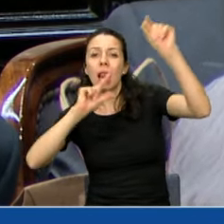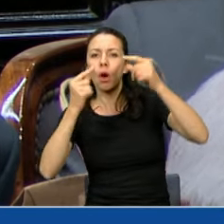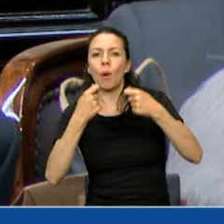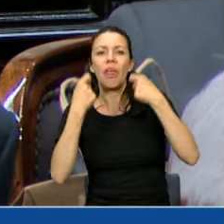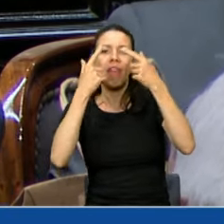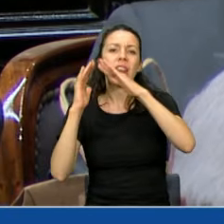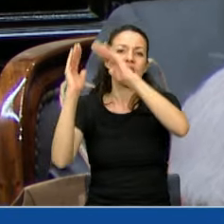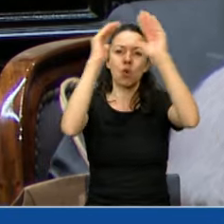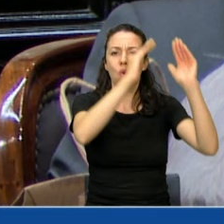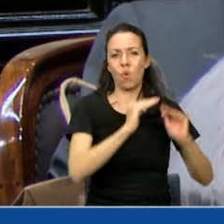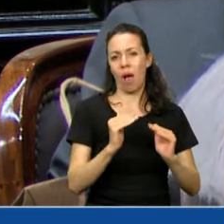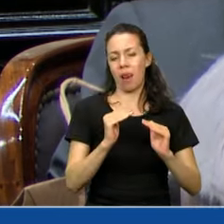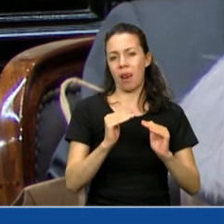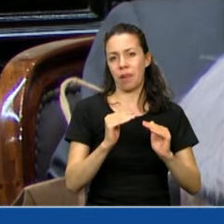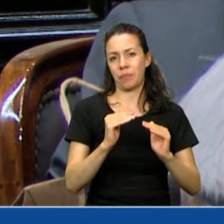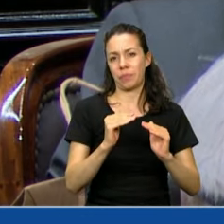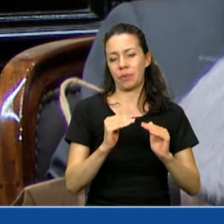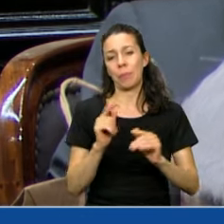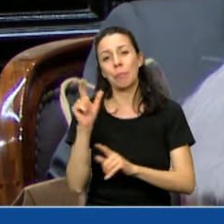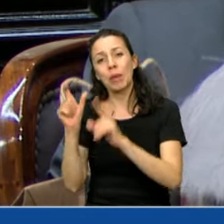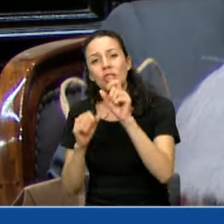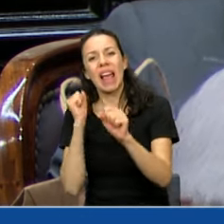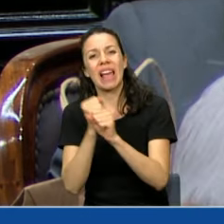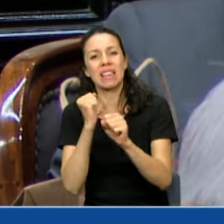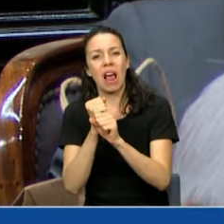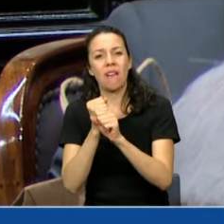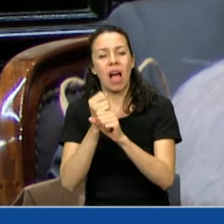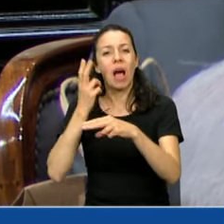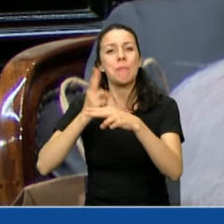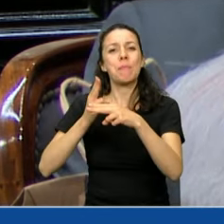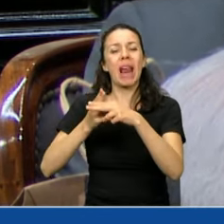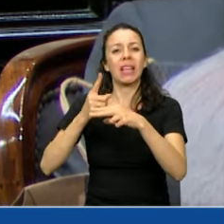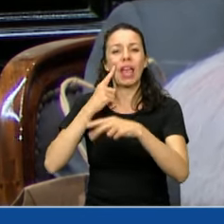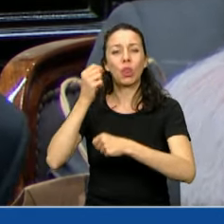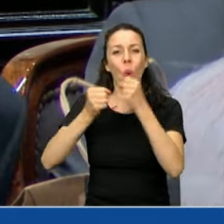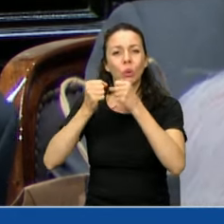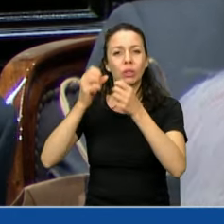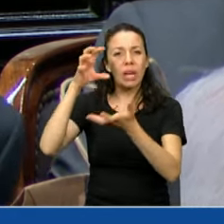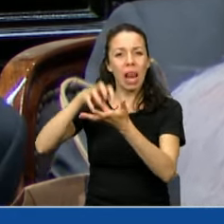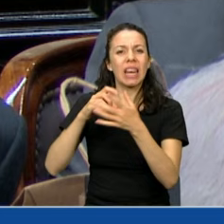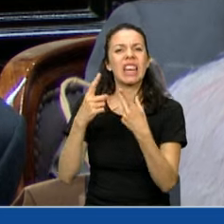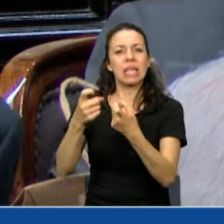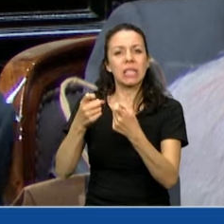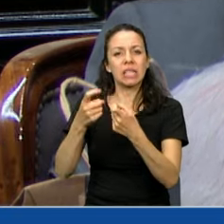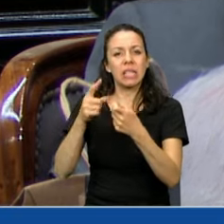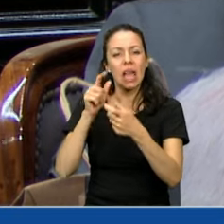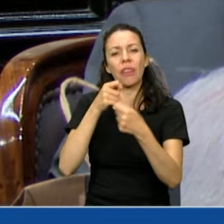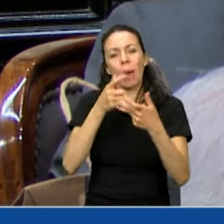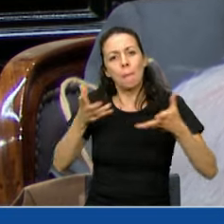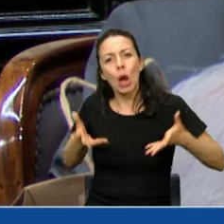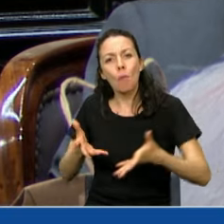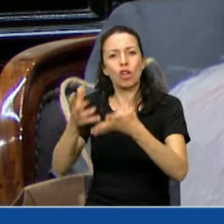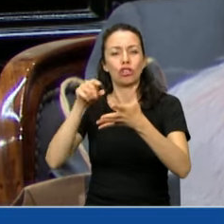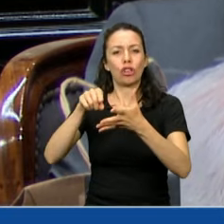todos nuestros trabajadores los que trabajan en nuestros parques industriales necesitan de promoción y las